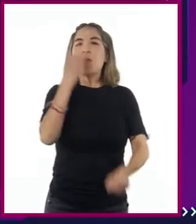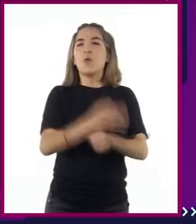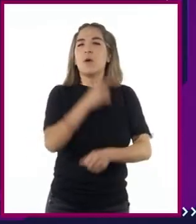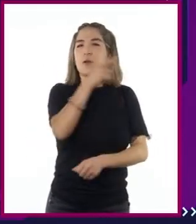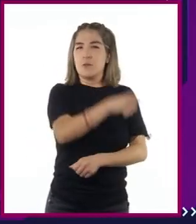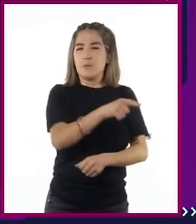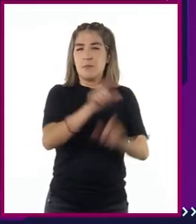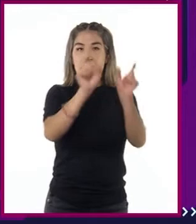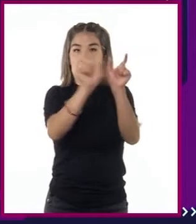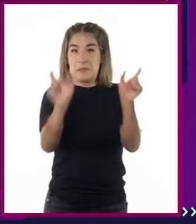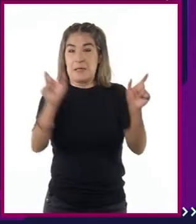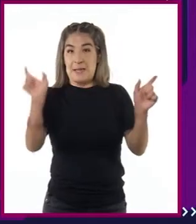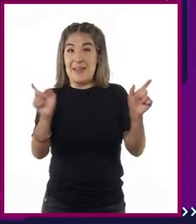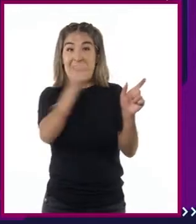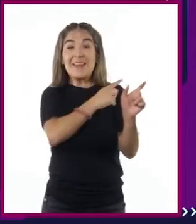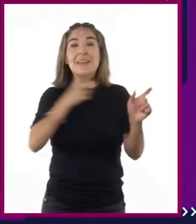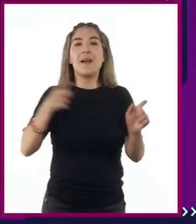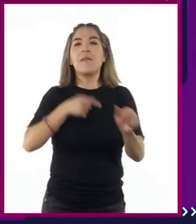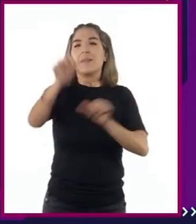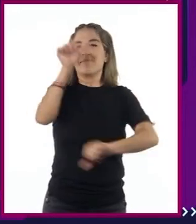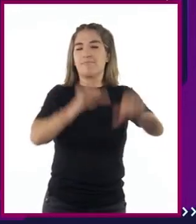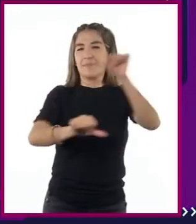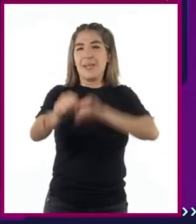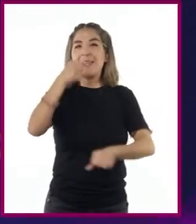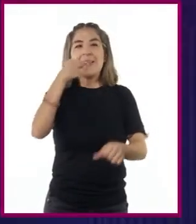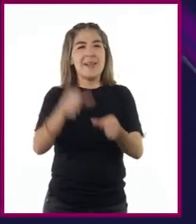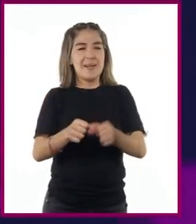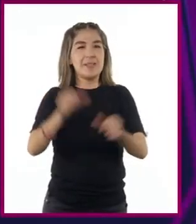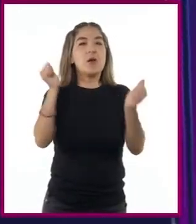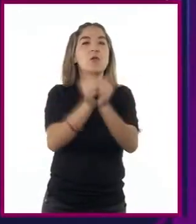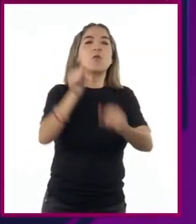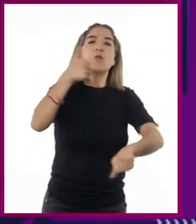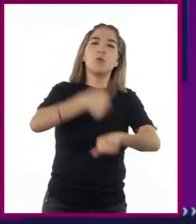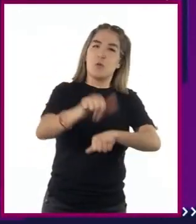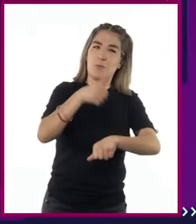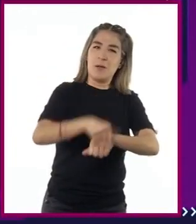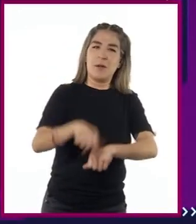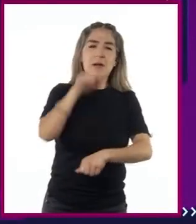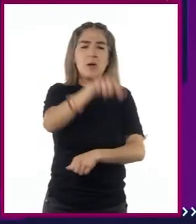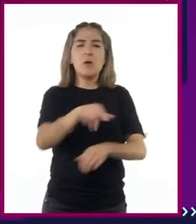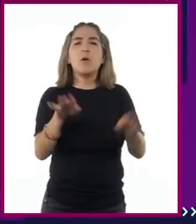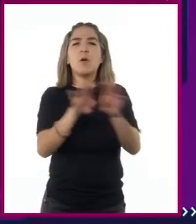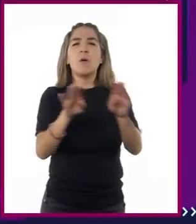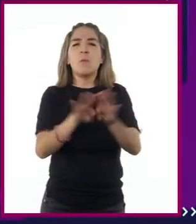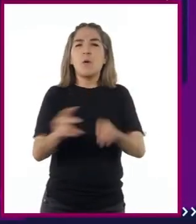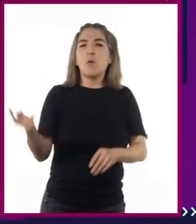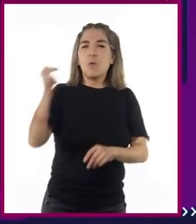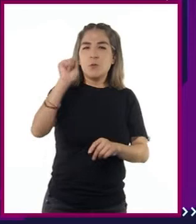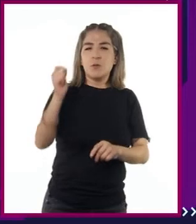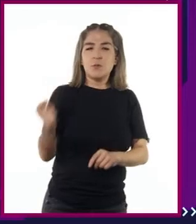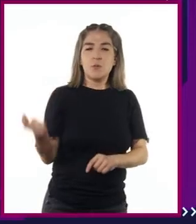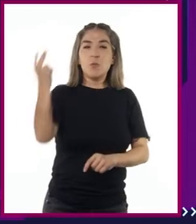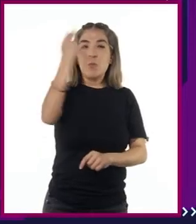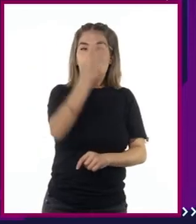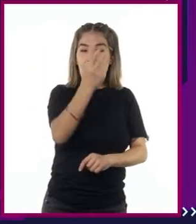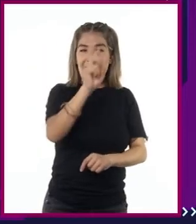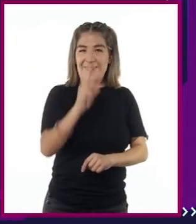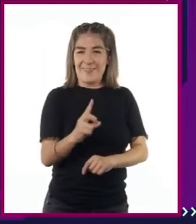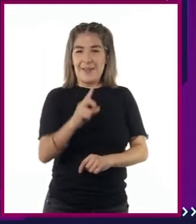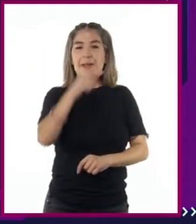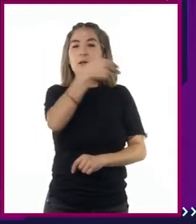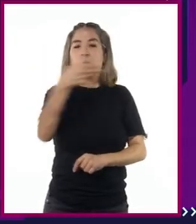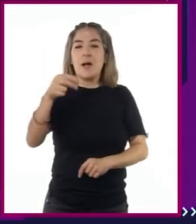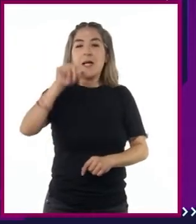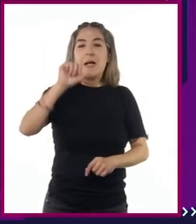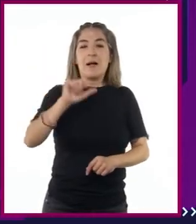fórmula, hay que sustituir los datos en ella. El cuadrado de la diagonal es igual a